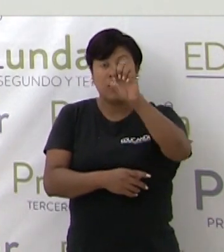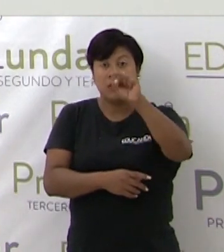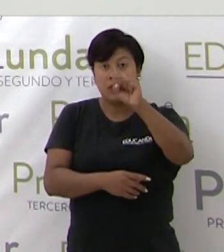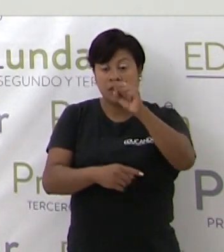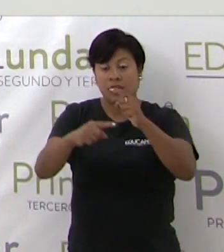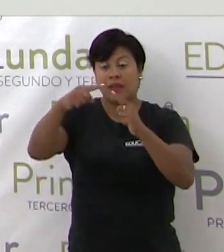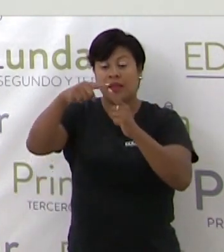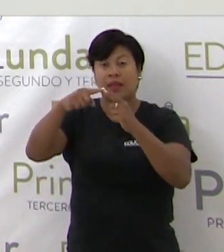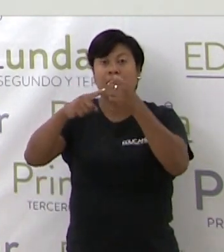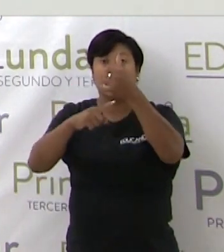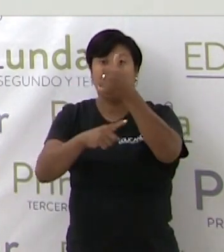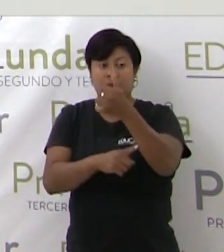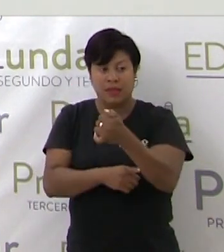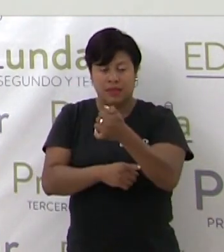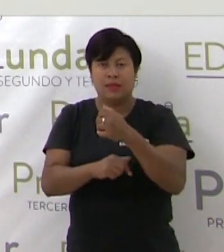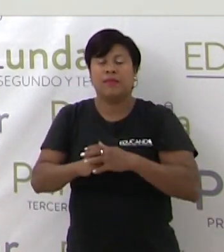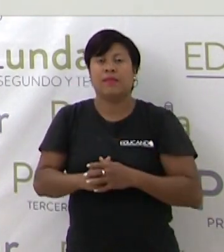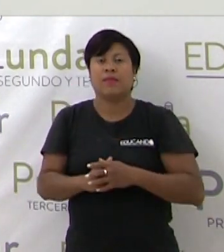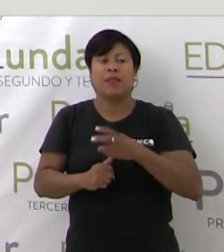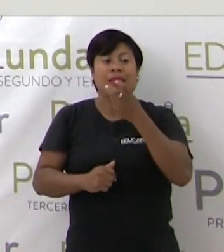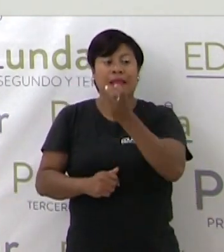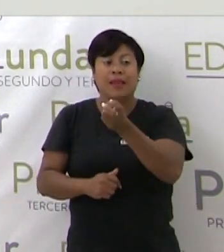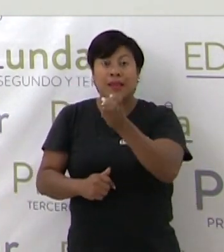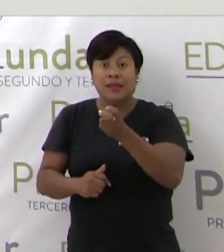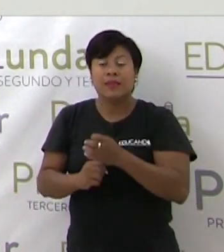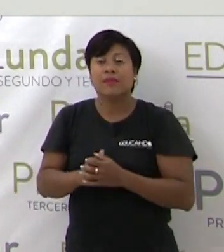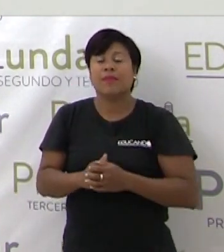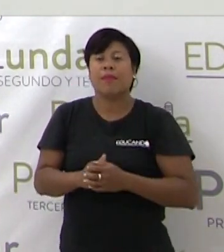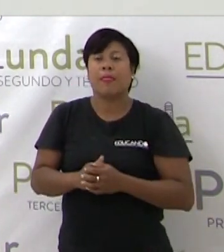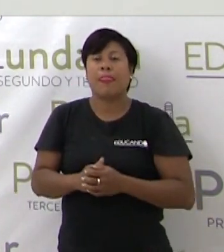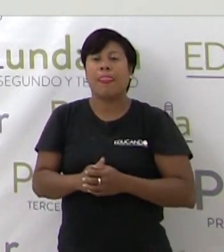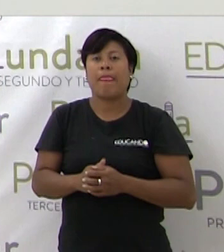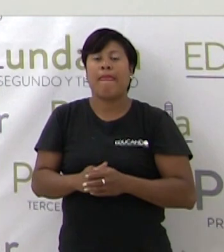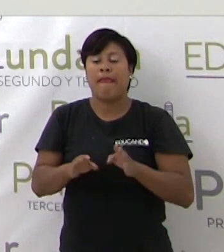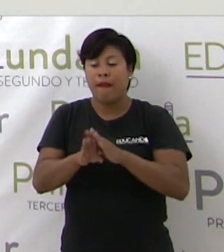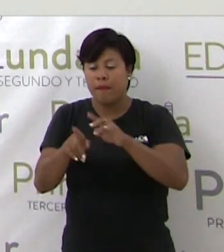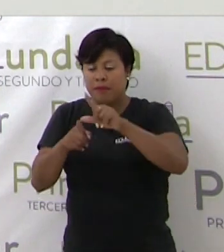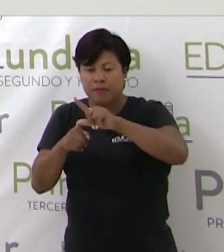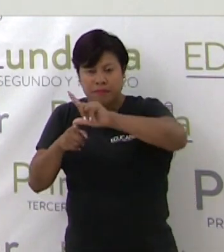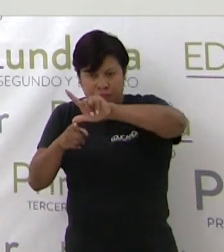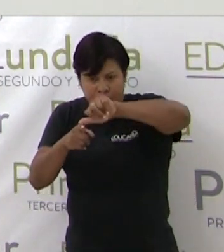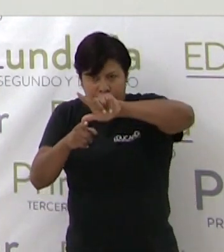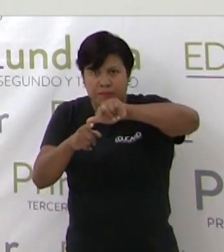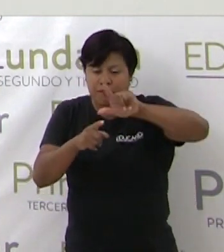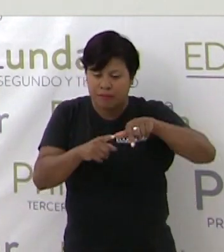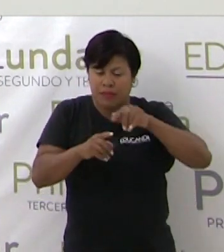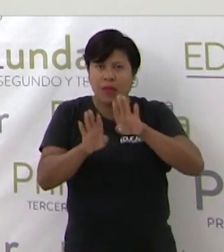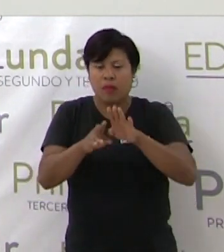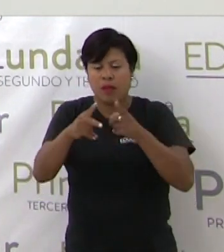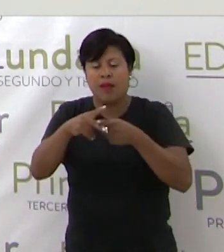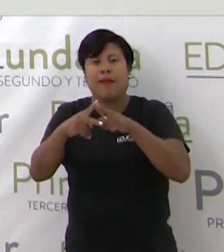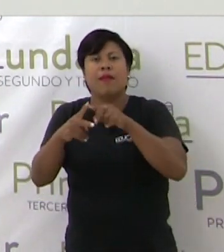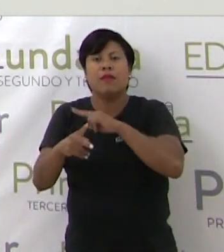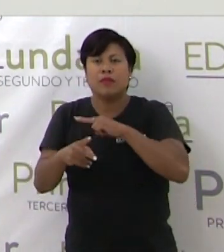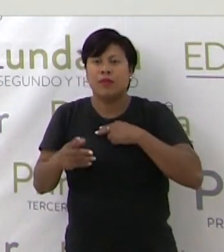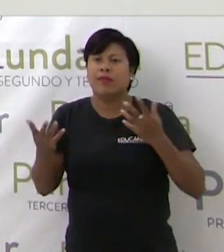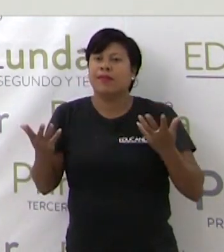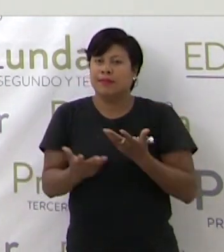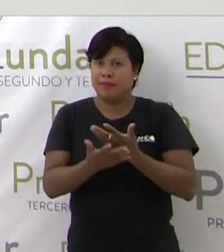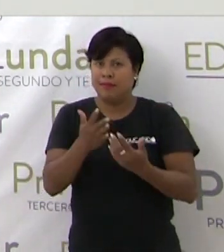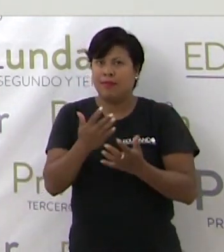entre de 6, y ese sería la apertura o los ángulos que tendríamos que estar